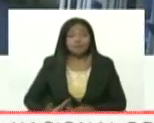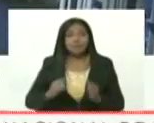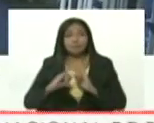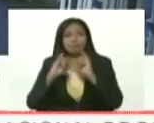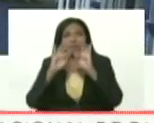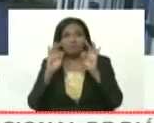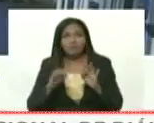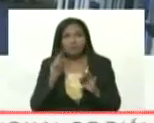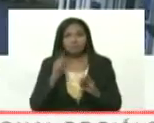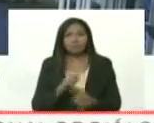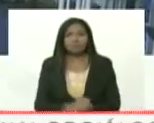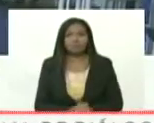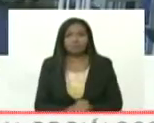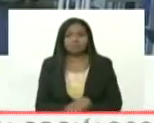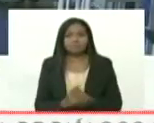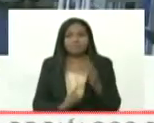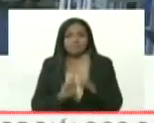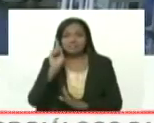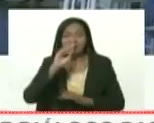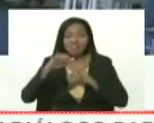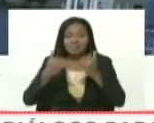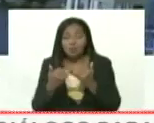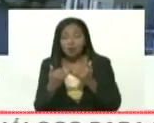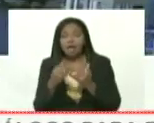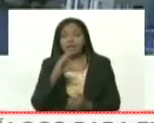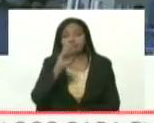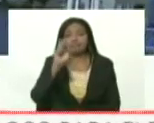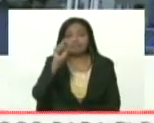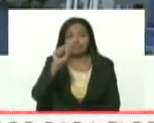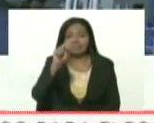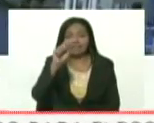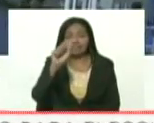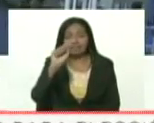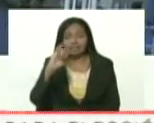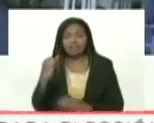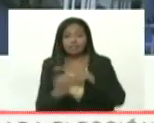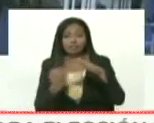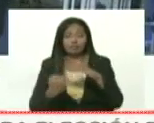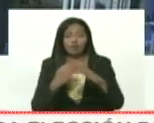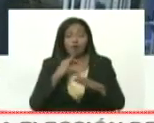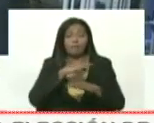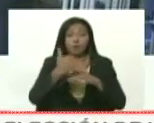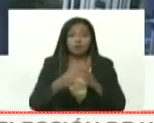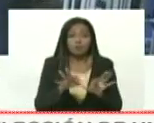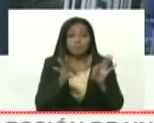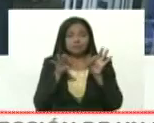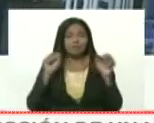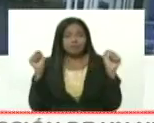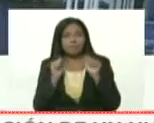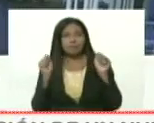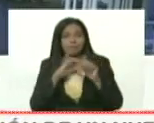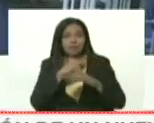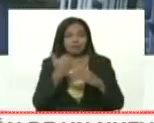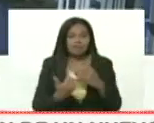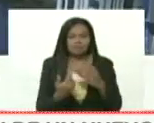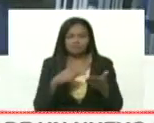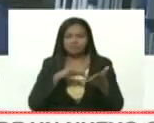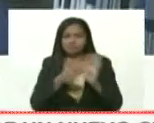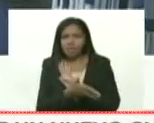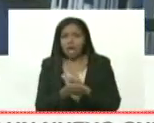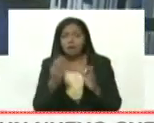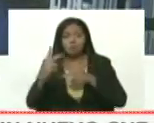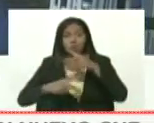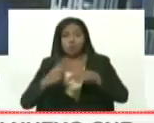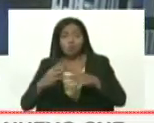la Agencia Bolivariana Espacial y con el CENDIT y con el Instituto de Proyectos Especiales de Mérida, del Ministerio de Planificación, para hacer todos los procesos